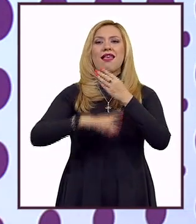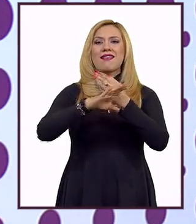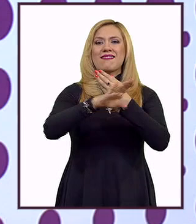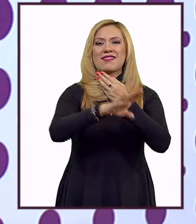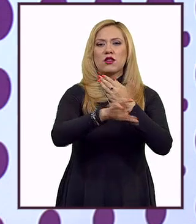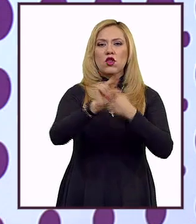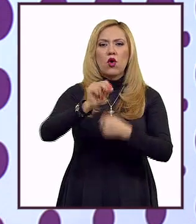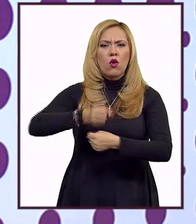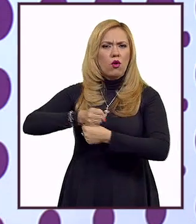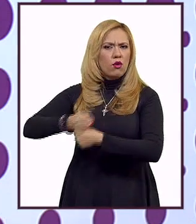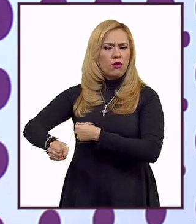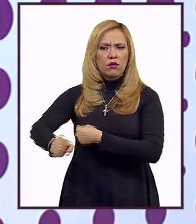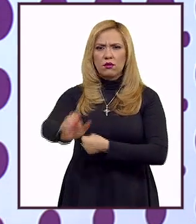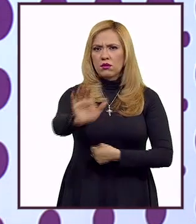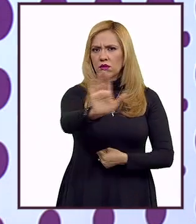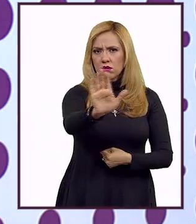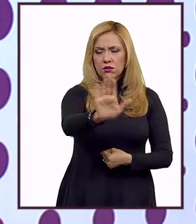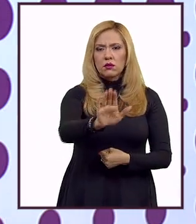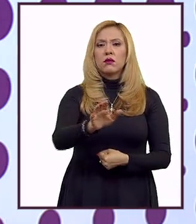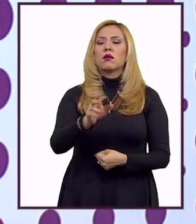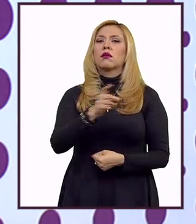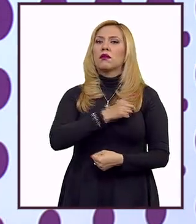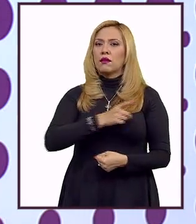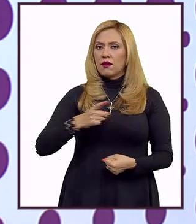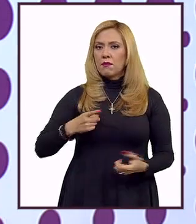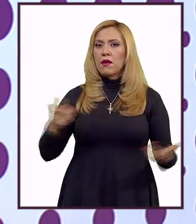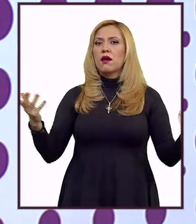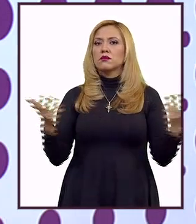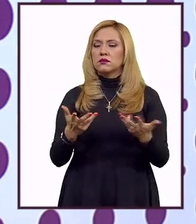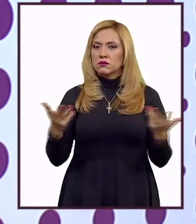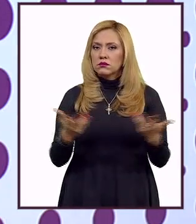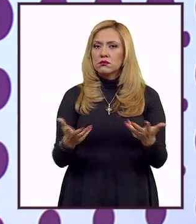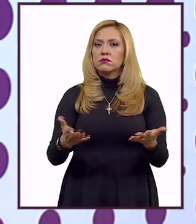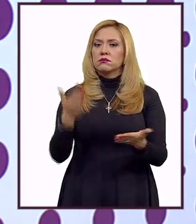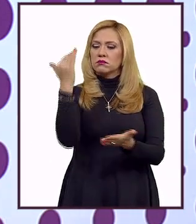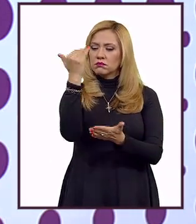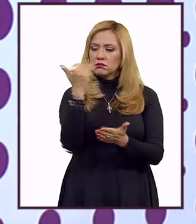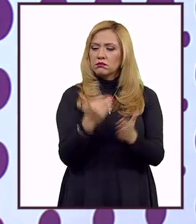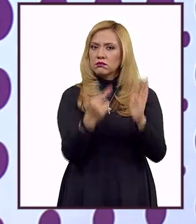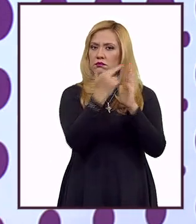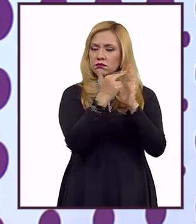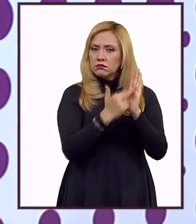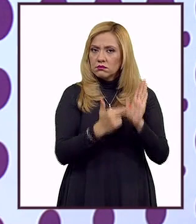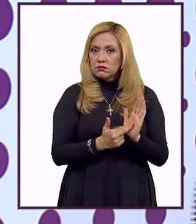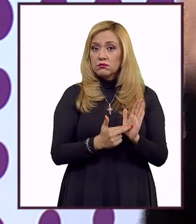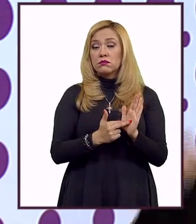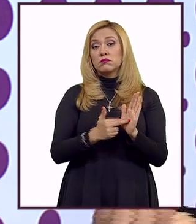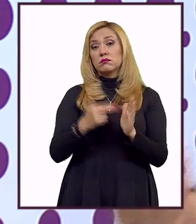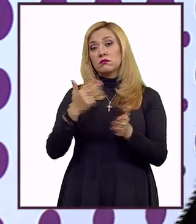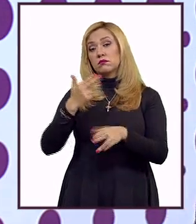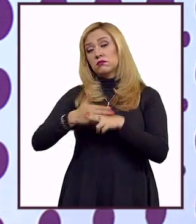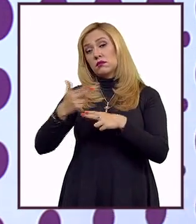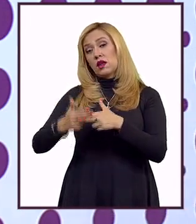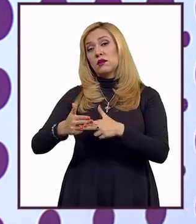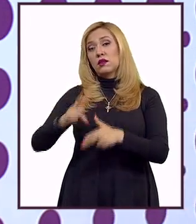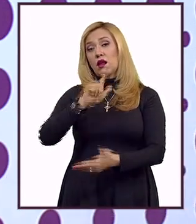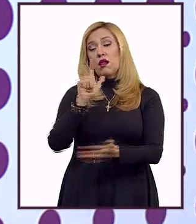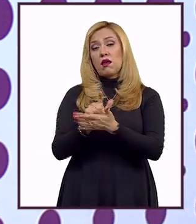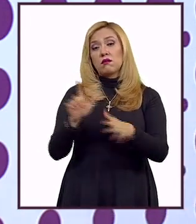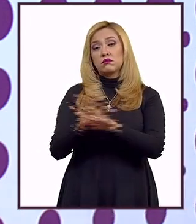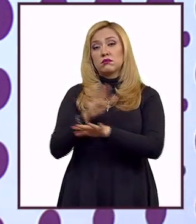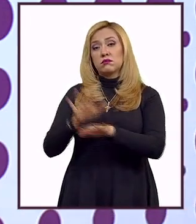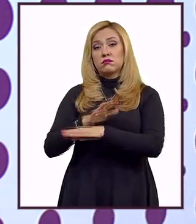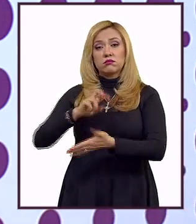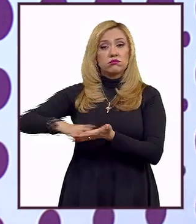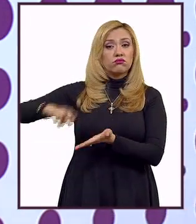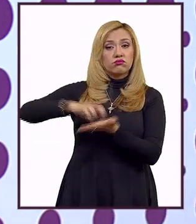Claro. ¿Sí? Y para esto se tienen que hacer medidas judiciales, medidas administrativas, medidas legislativas, reformar la legislación, identificar